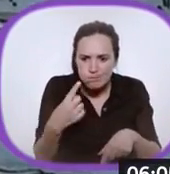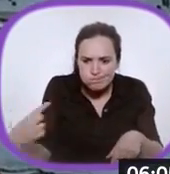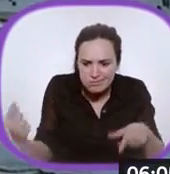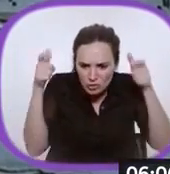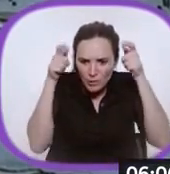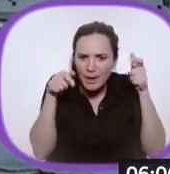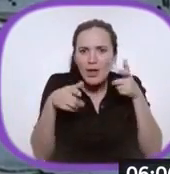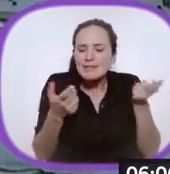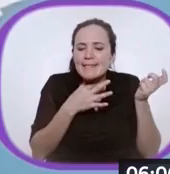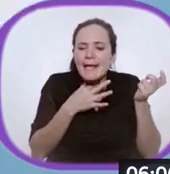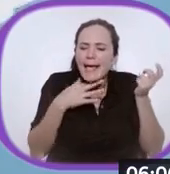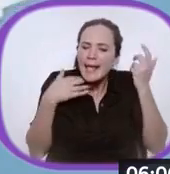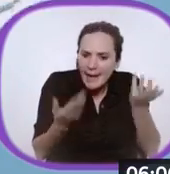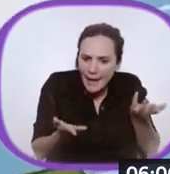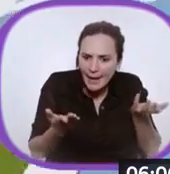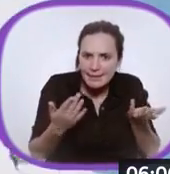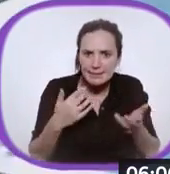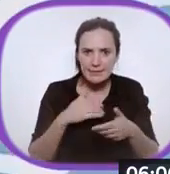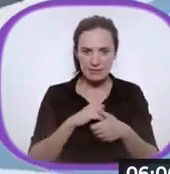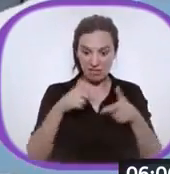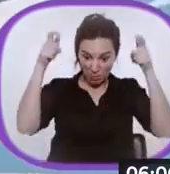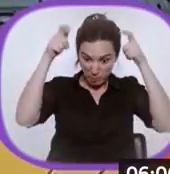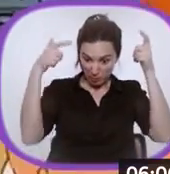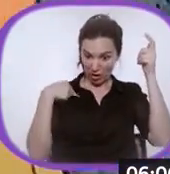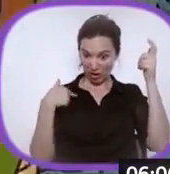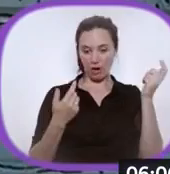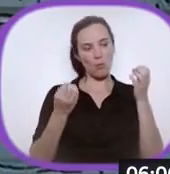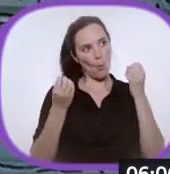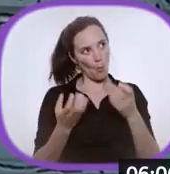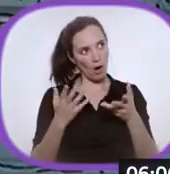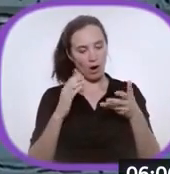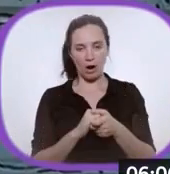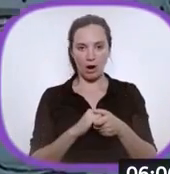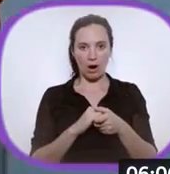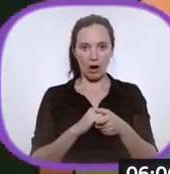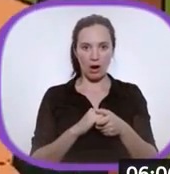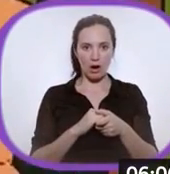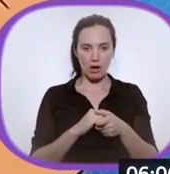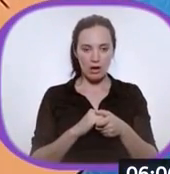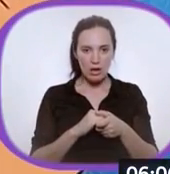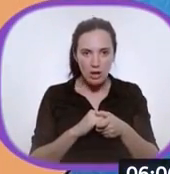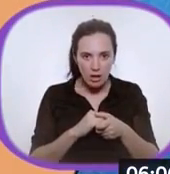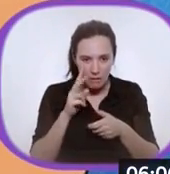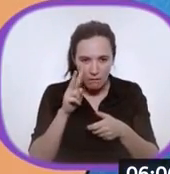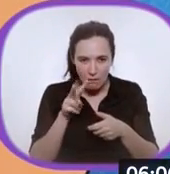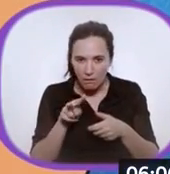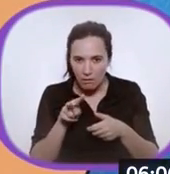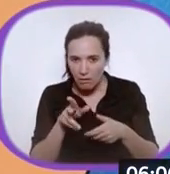¿Qué te sucede con ese sombrero? ¿Qué quieres que haga? ¿Usarlo? Entonces me veré como...